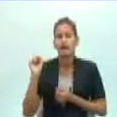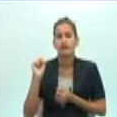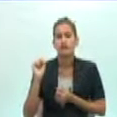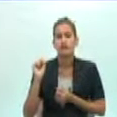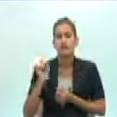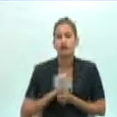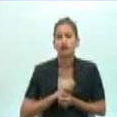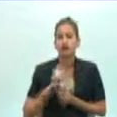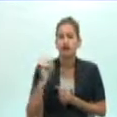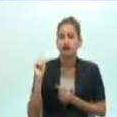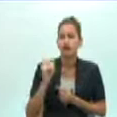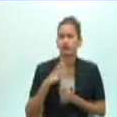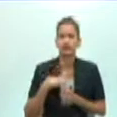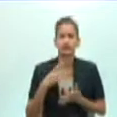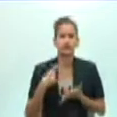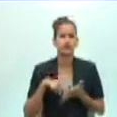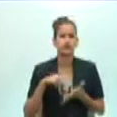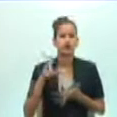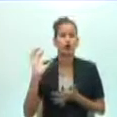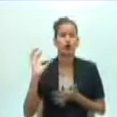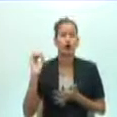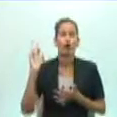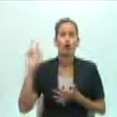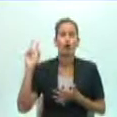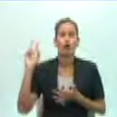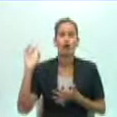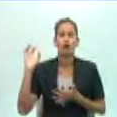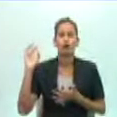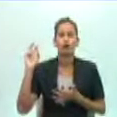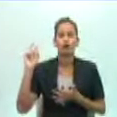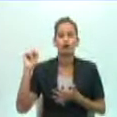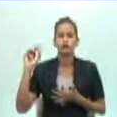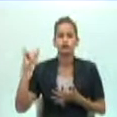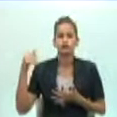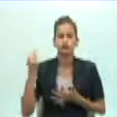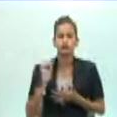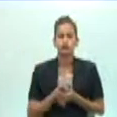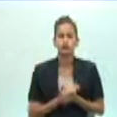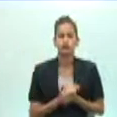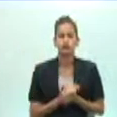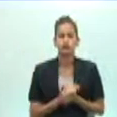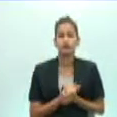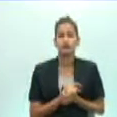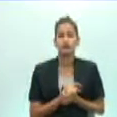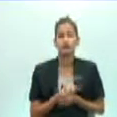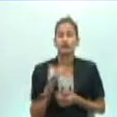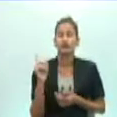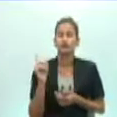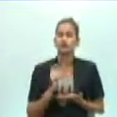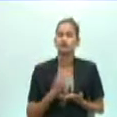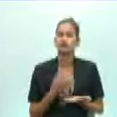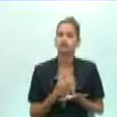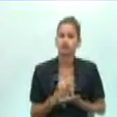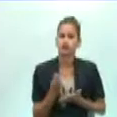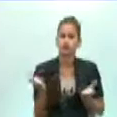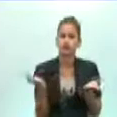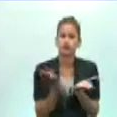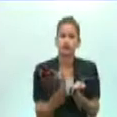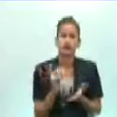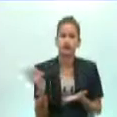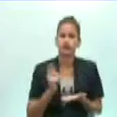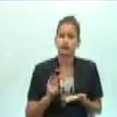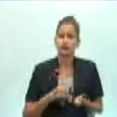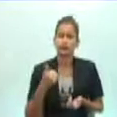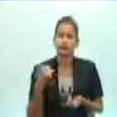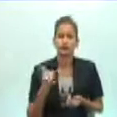lleva. Vamos a continuar aprendiendo sobre la escritura correcta de las conjunciones. Vamos a ver el